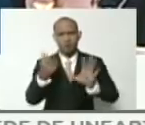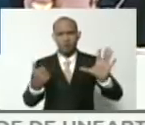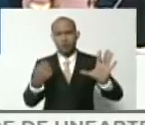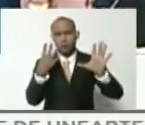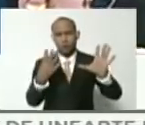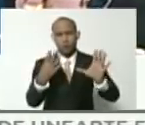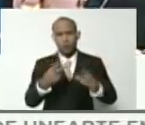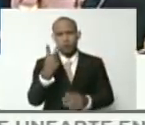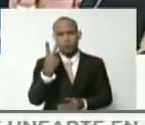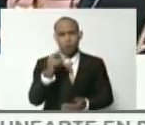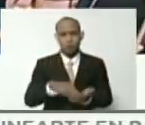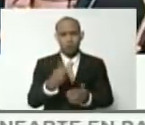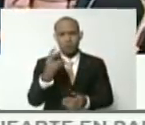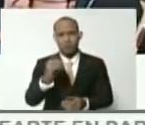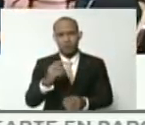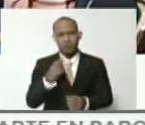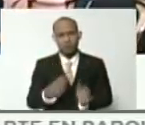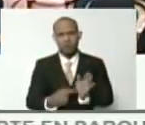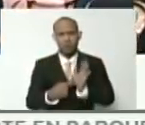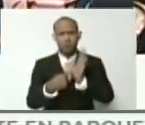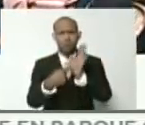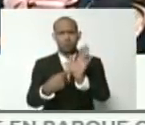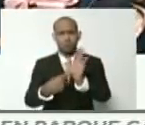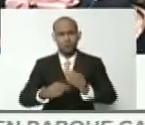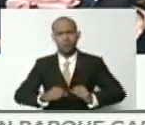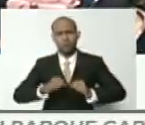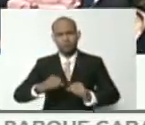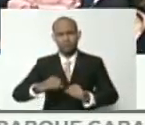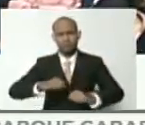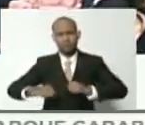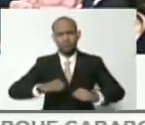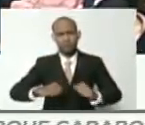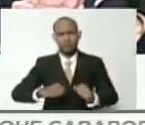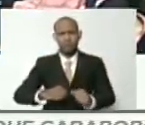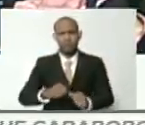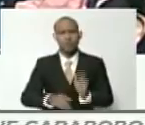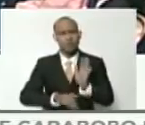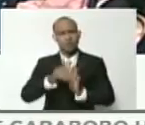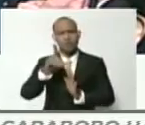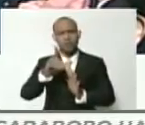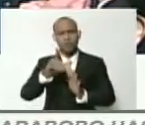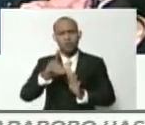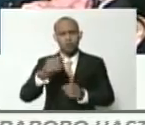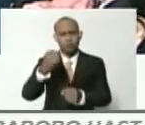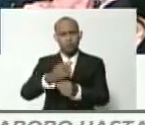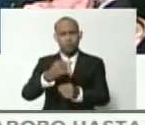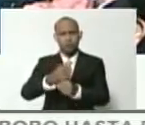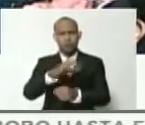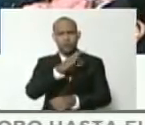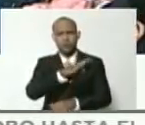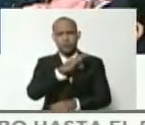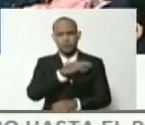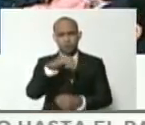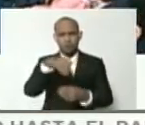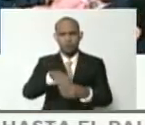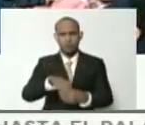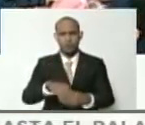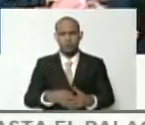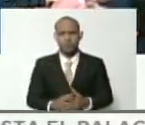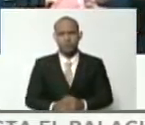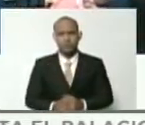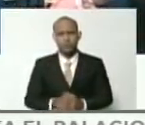2019-2025, el Ejecutivo Nacional incluyó el impulso de los Objetivos de Desarrollo Sostenible de la Agenda ONU